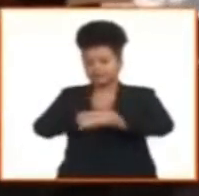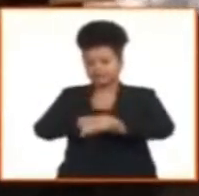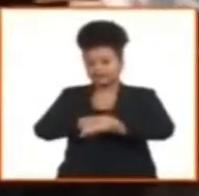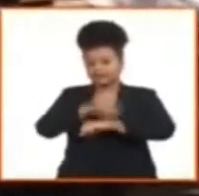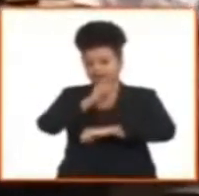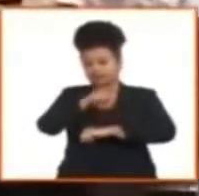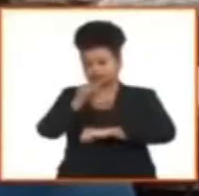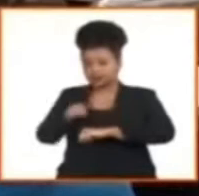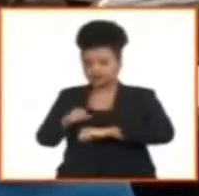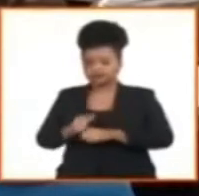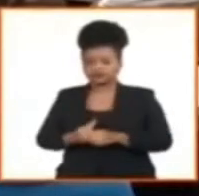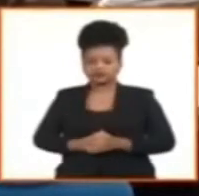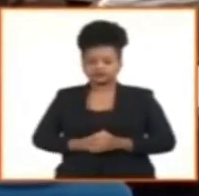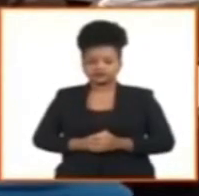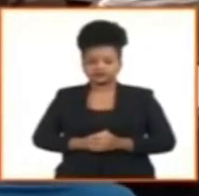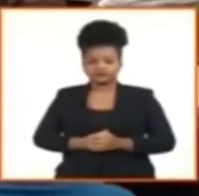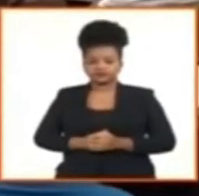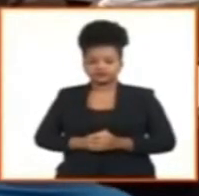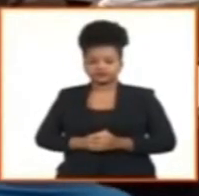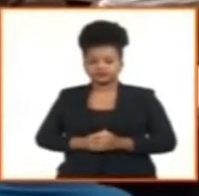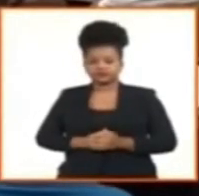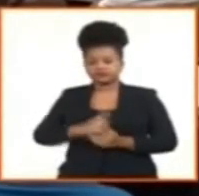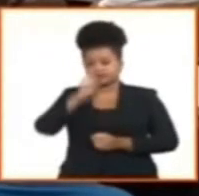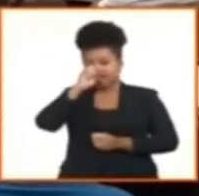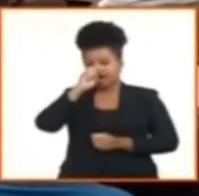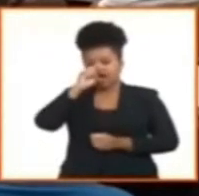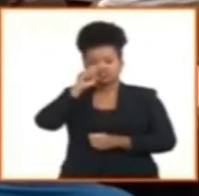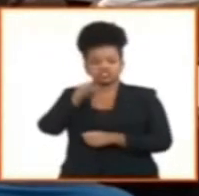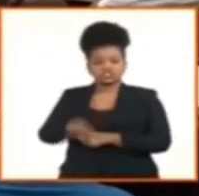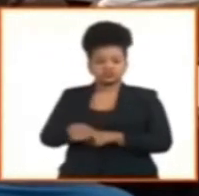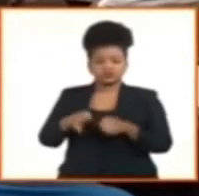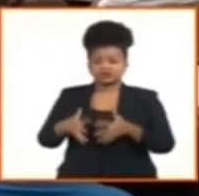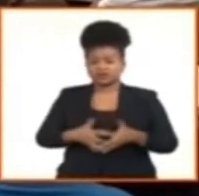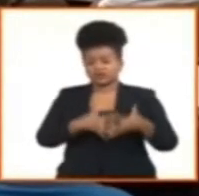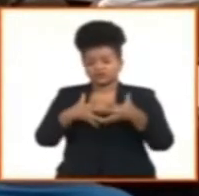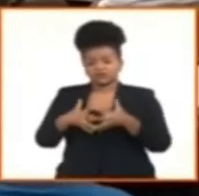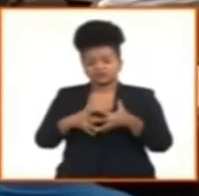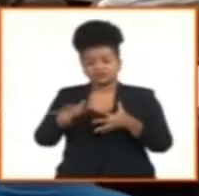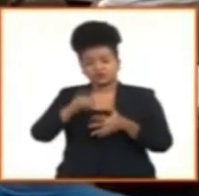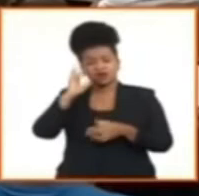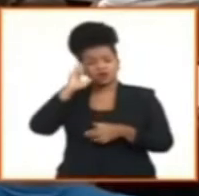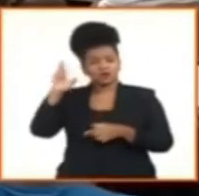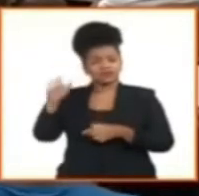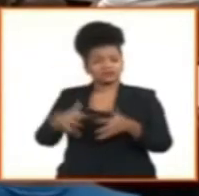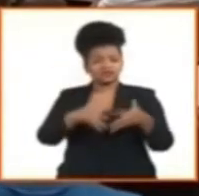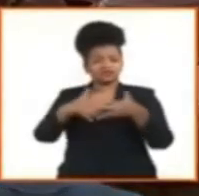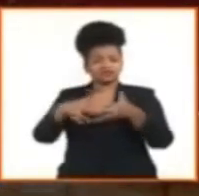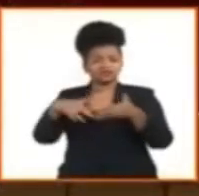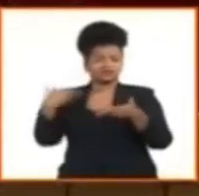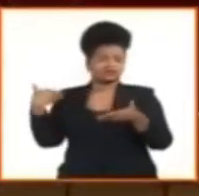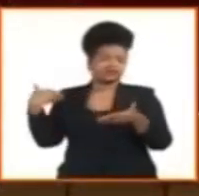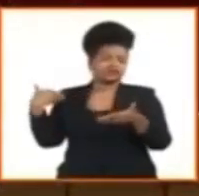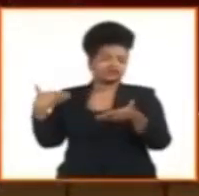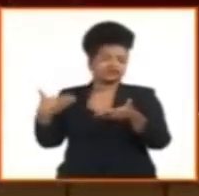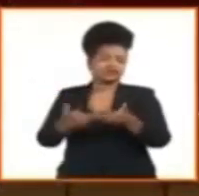condenados con edades cuando eran niños. Y recordemos también que la historia de Estados Unidos está llena de guerras y